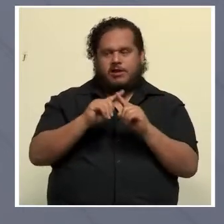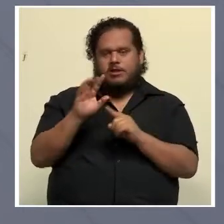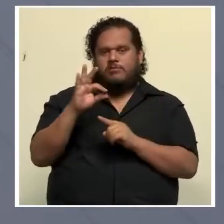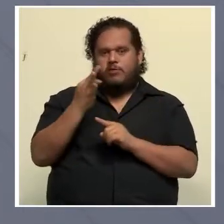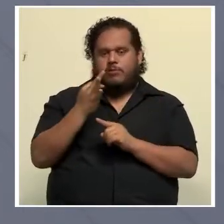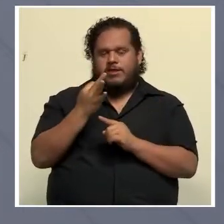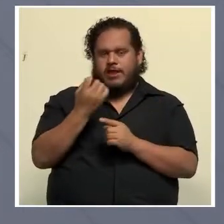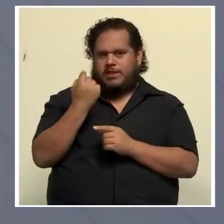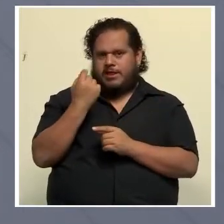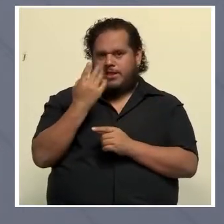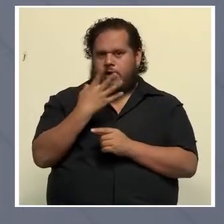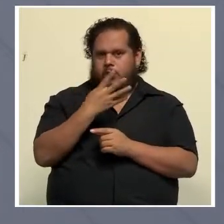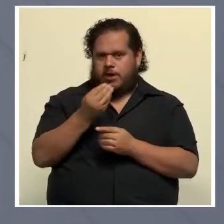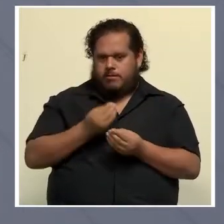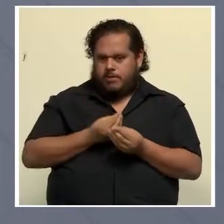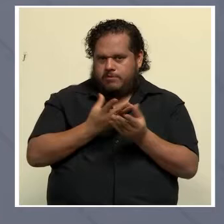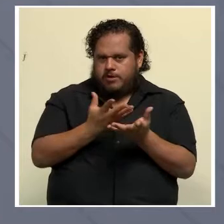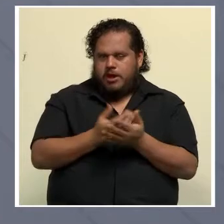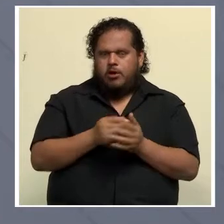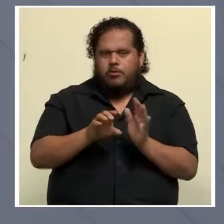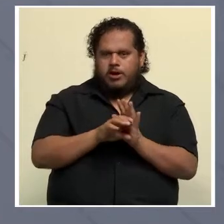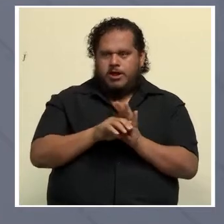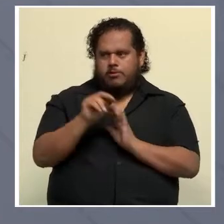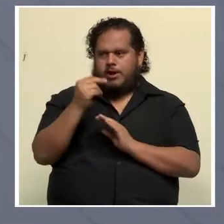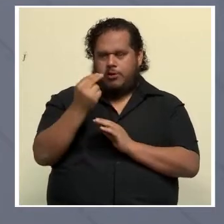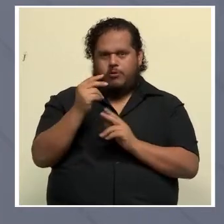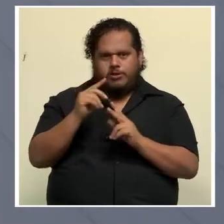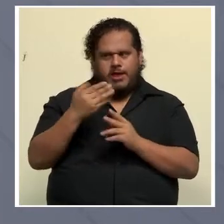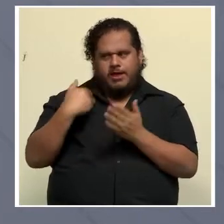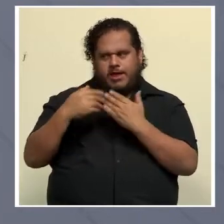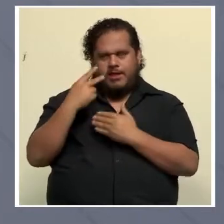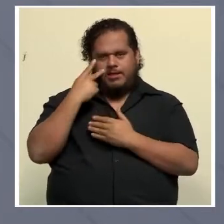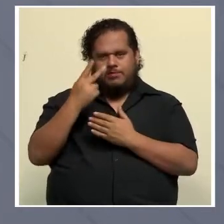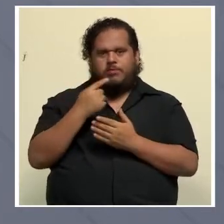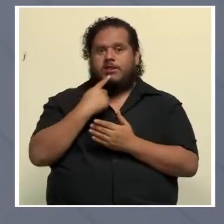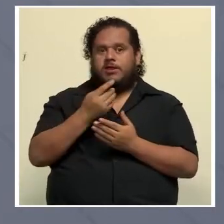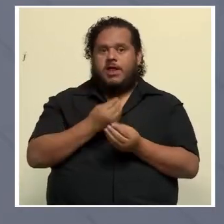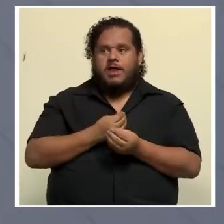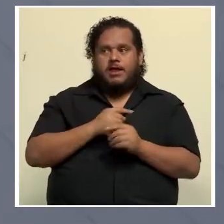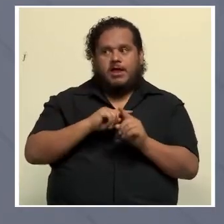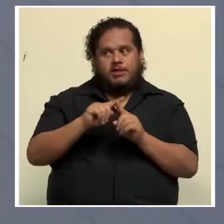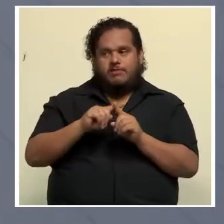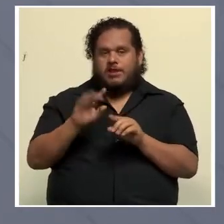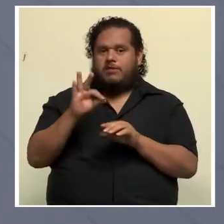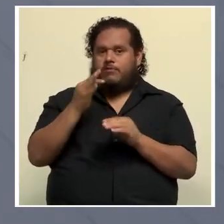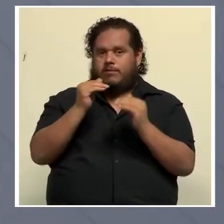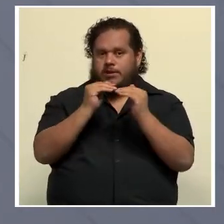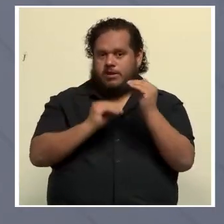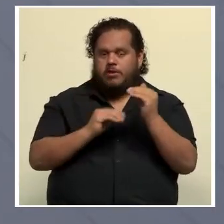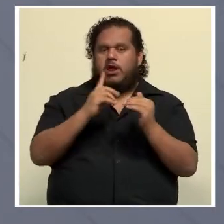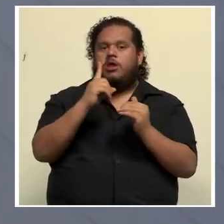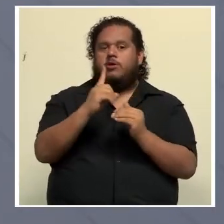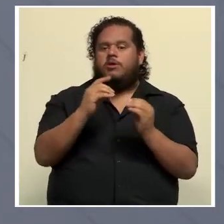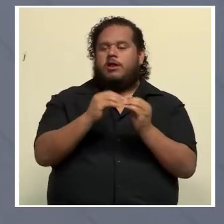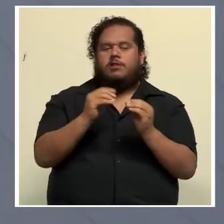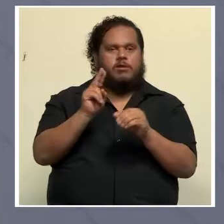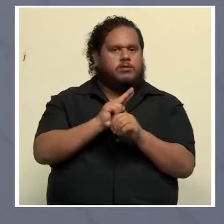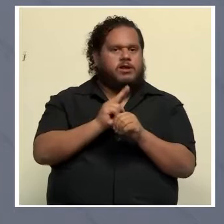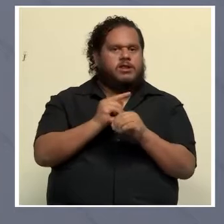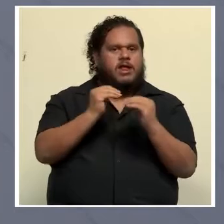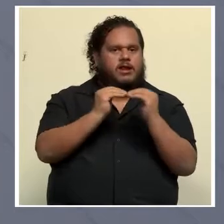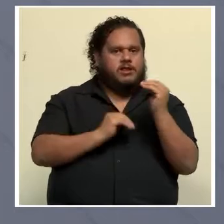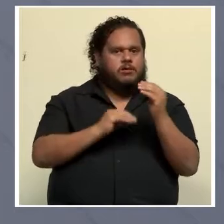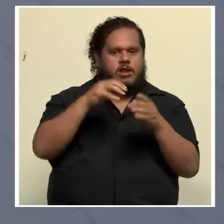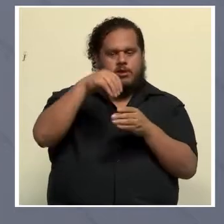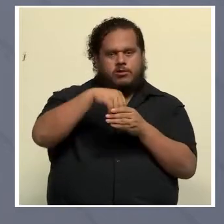y de manifestarlo. De hecho, la nota que veíamos al comienzo de esta sección pues, manifestaba que habían diversas formas de desigualdad y una de las más utilizadas es la desigualdad en